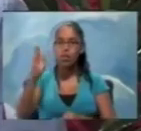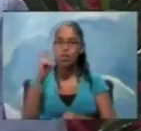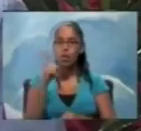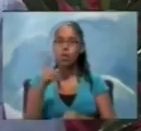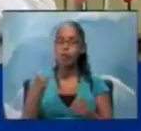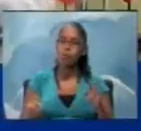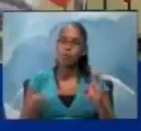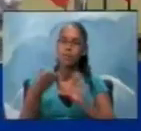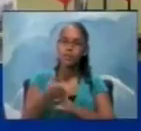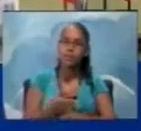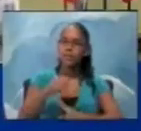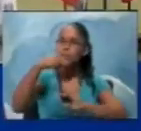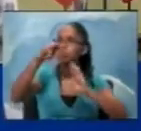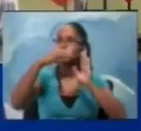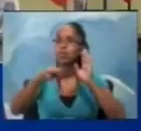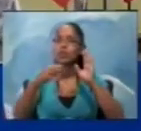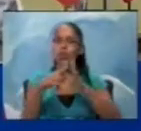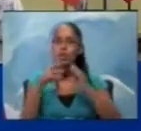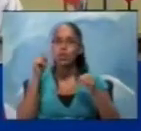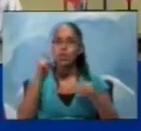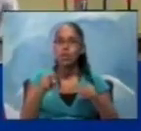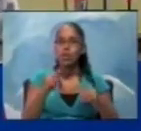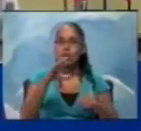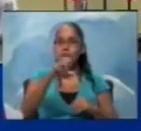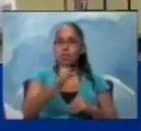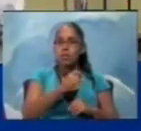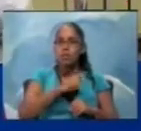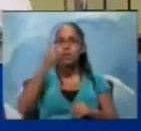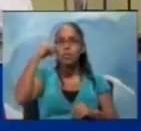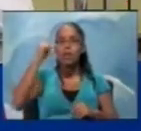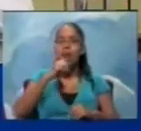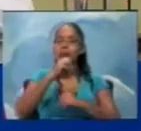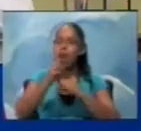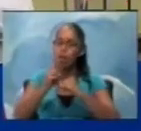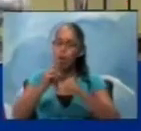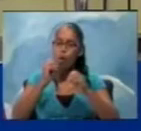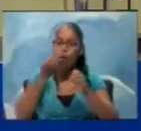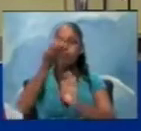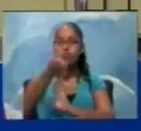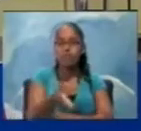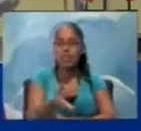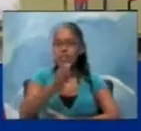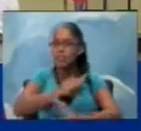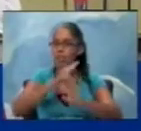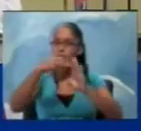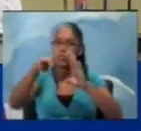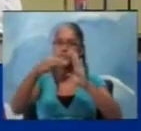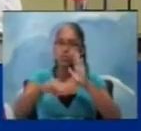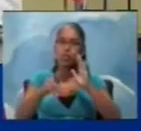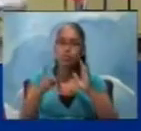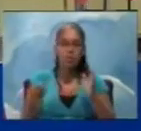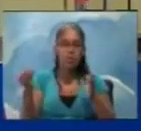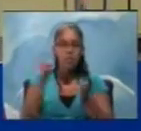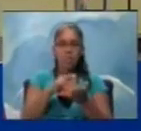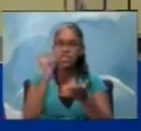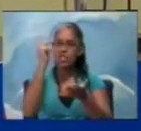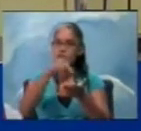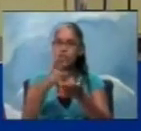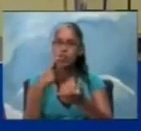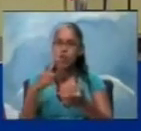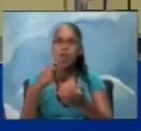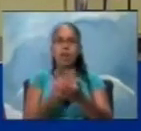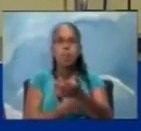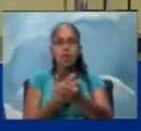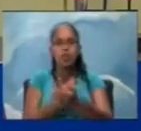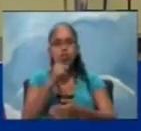misionera, sí. Todo eso que se compra ahí es para la ofrenda misionera. Una vez le llegó un zángano y le dijo, hermano, usted no me